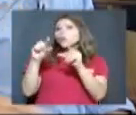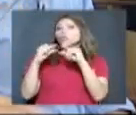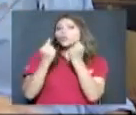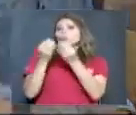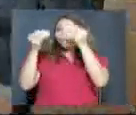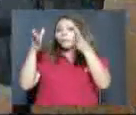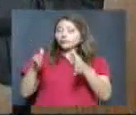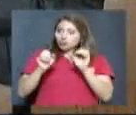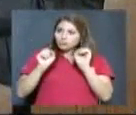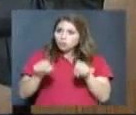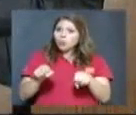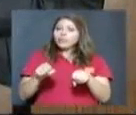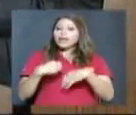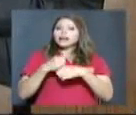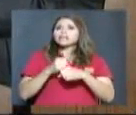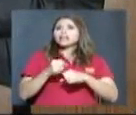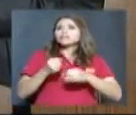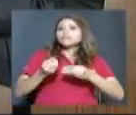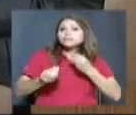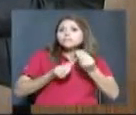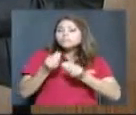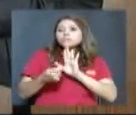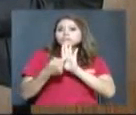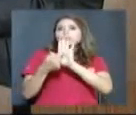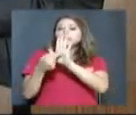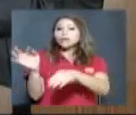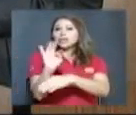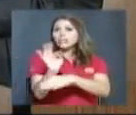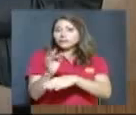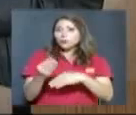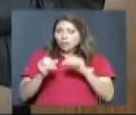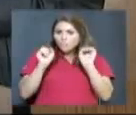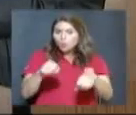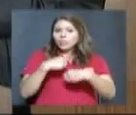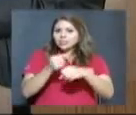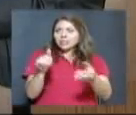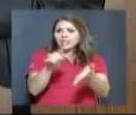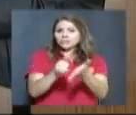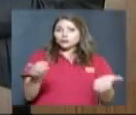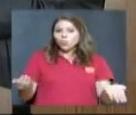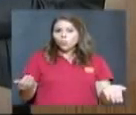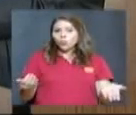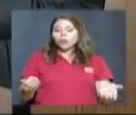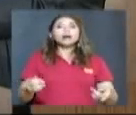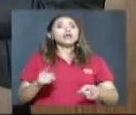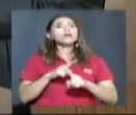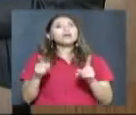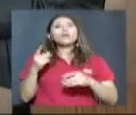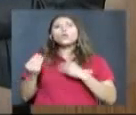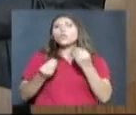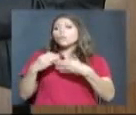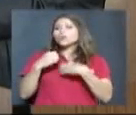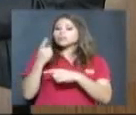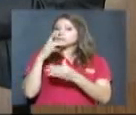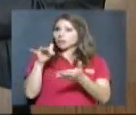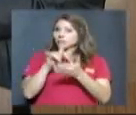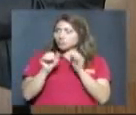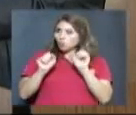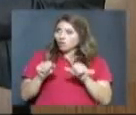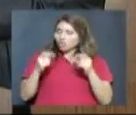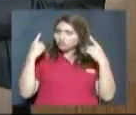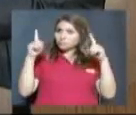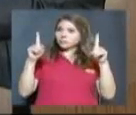un rato, bueno, había quedado pendiente la pregunta de cómo hacemos que eso sea sostenible también. Pero perdón, Marlon, yo quiero